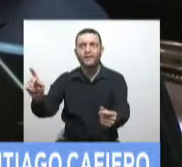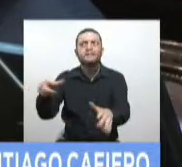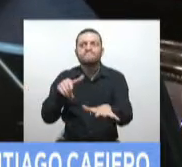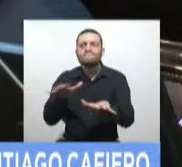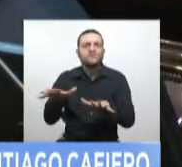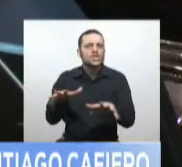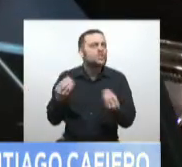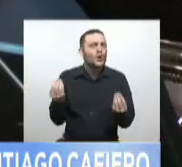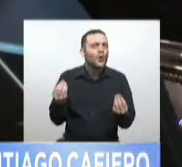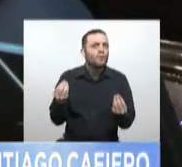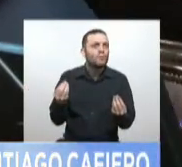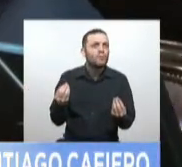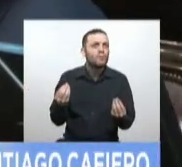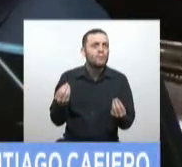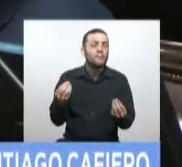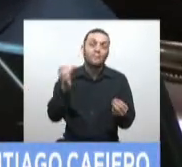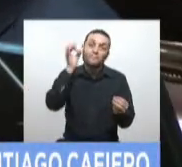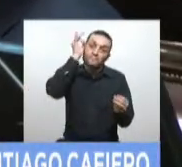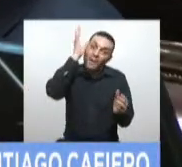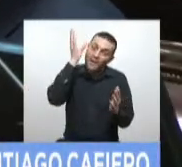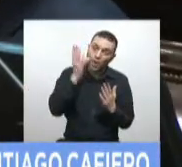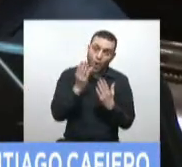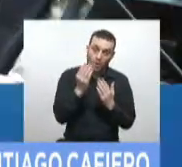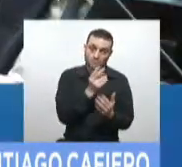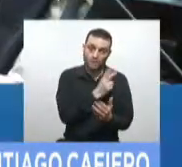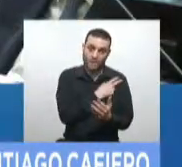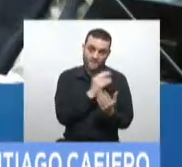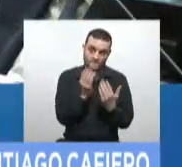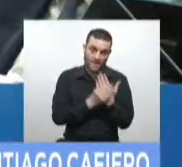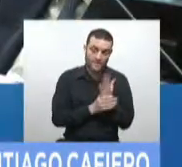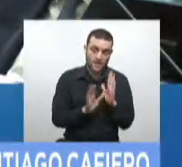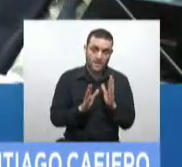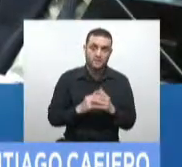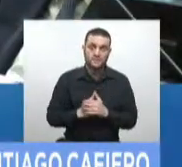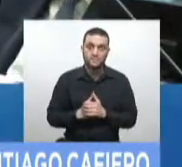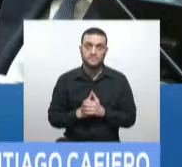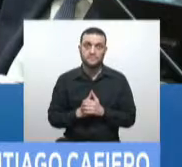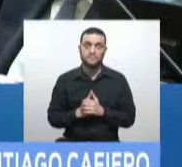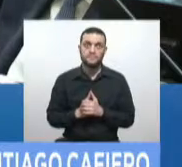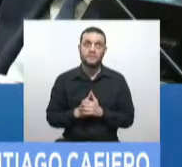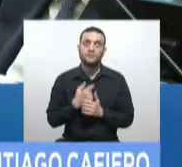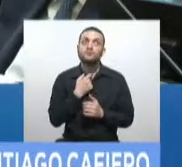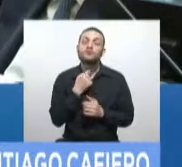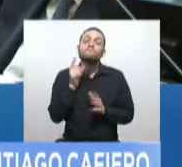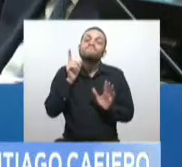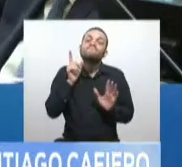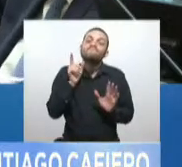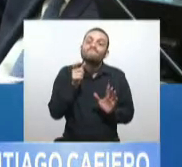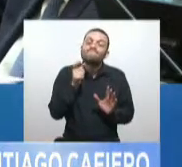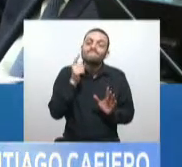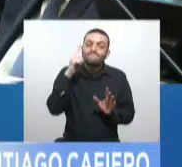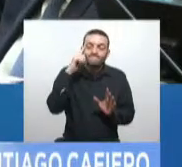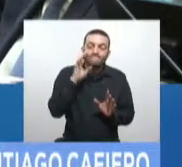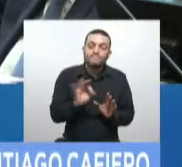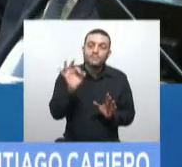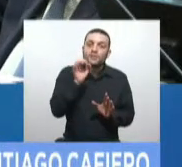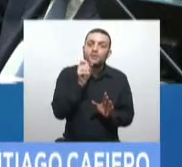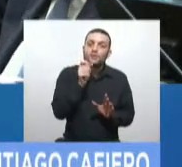vieron la mayoría de los senadores, básicamente de la oposición también. En definitiva, los gremialistas, incluso los